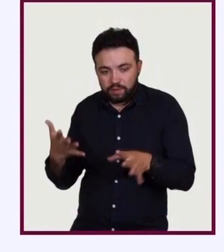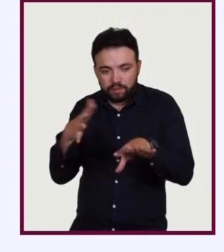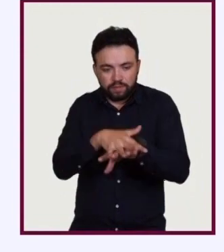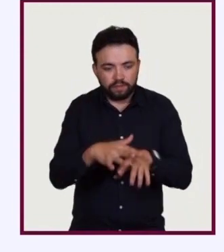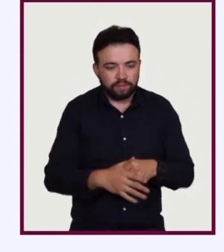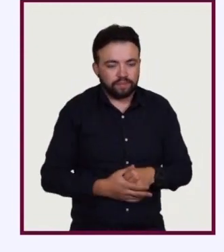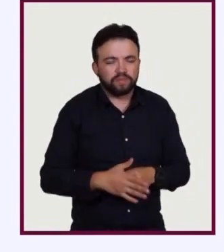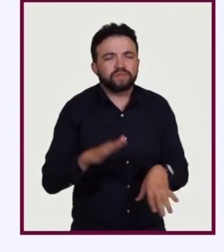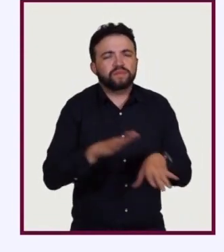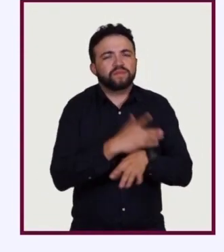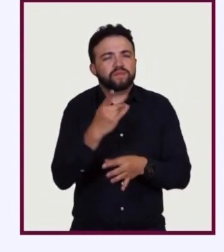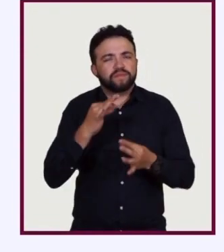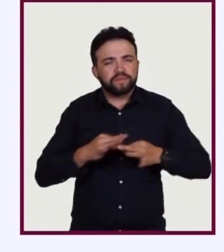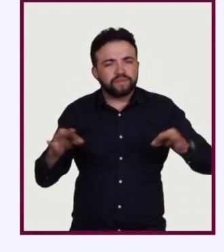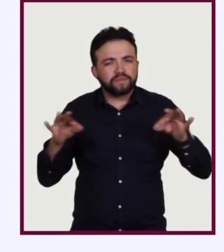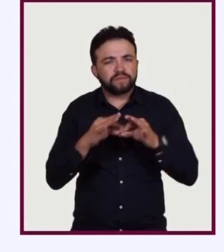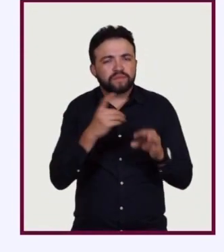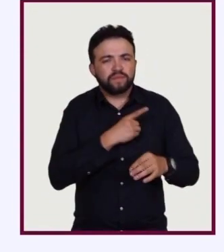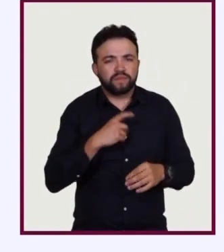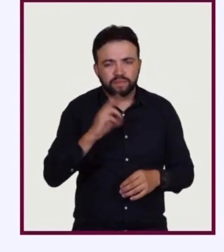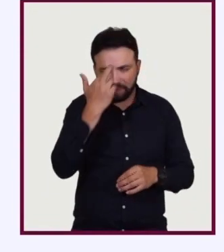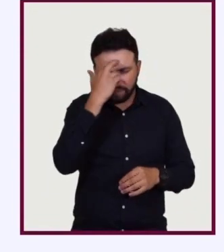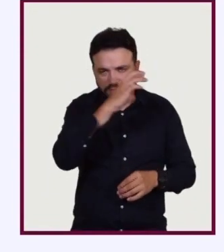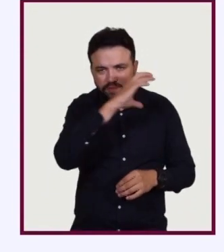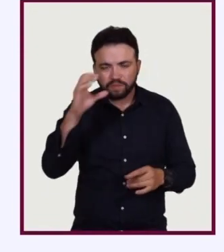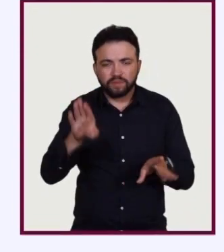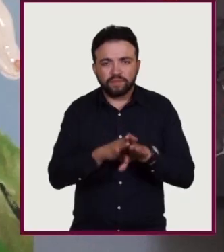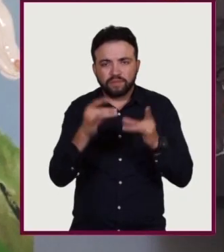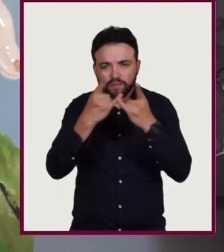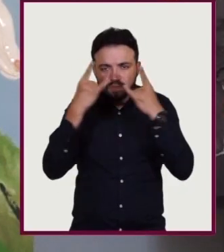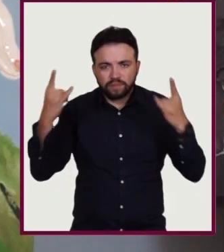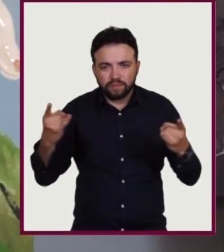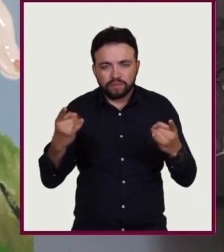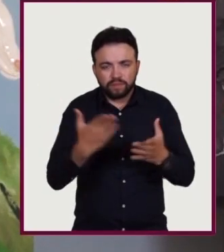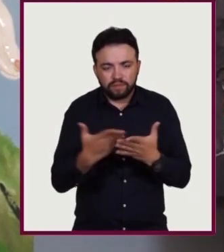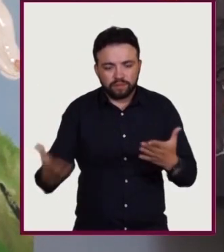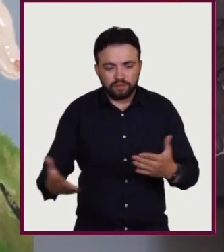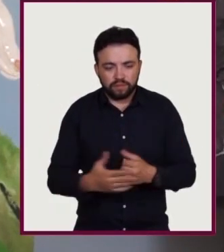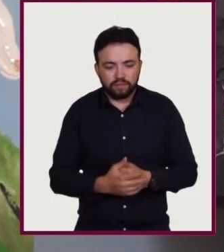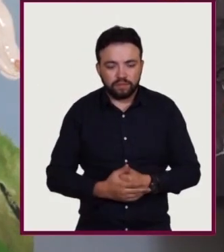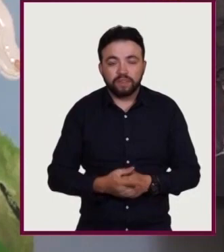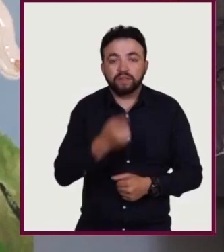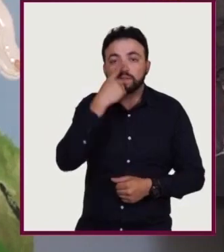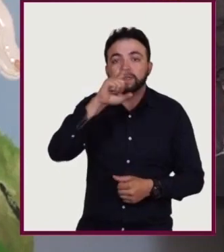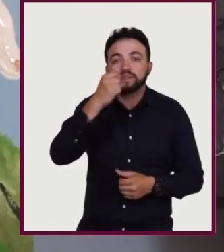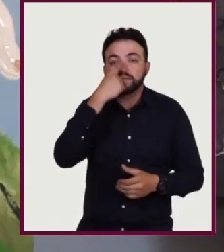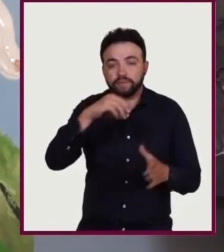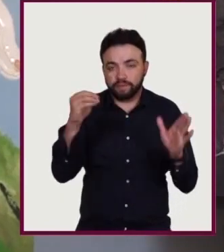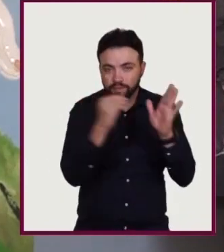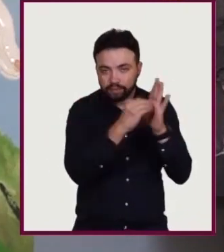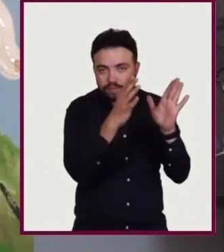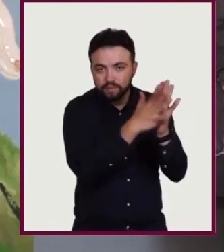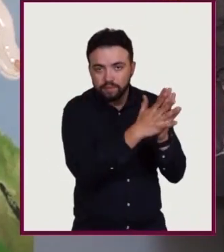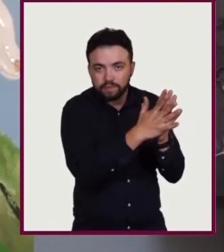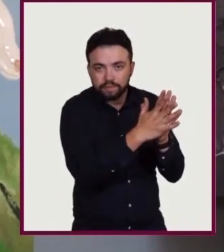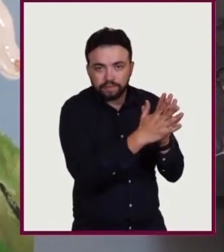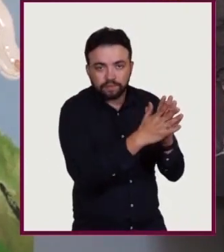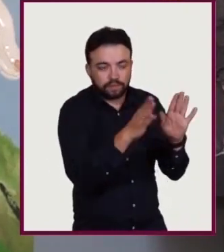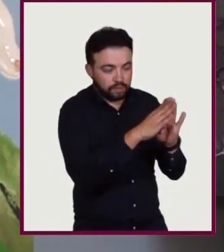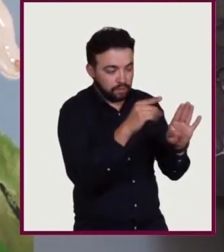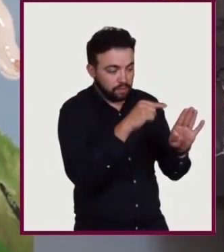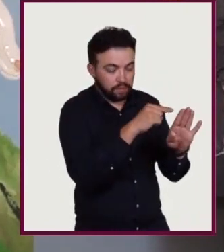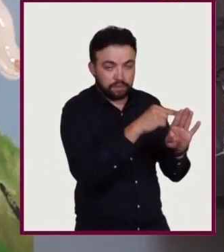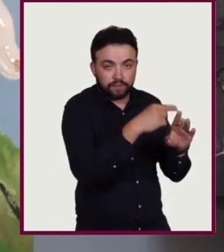¿Por qué es importante reconocer y escribir la historia del arte actual? Para dejar registro como del momento del